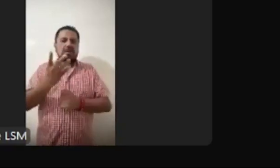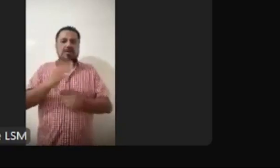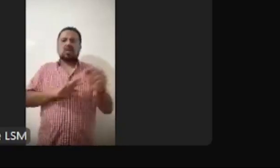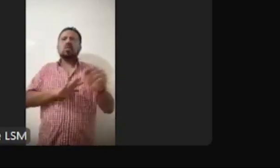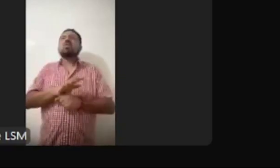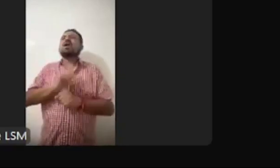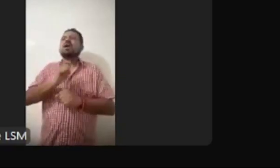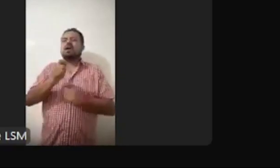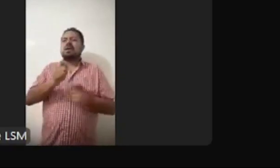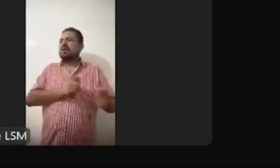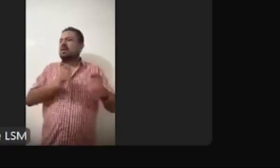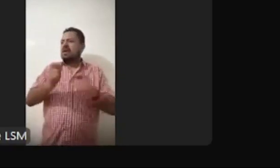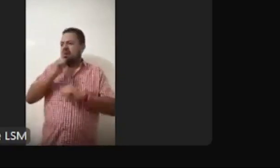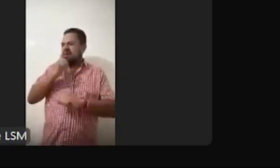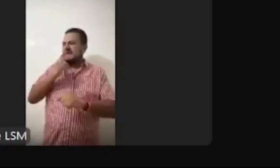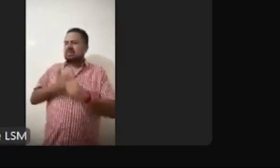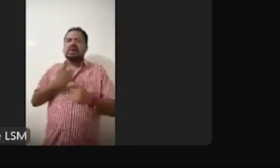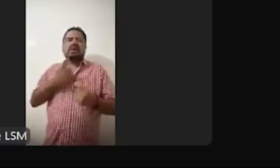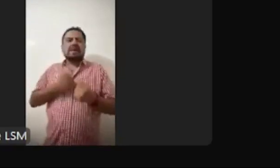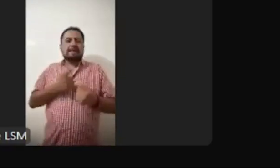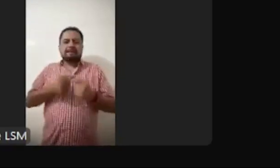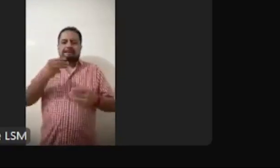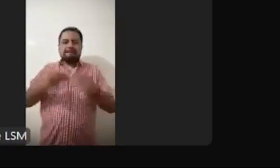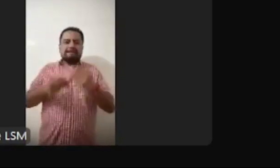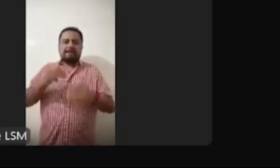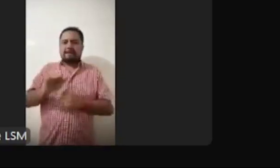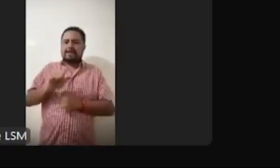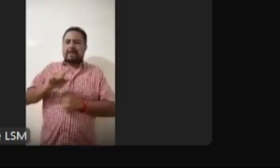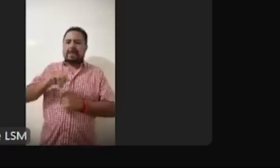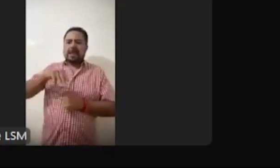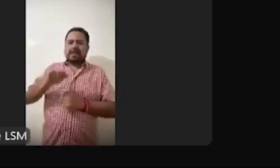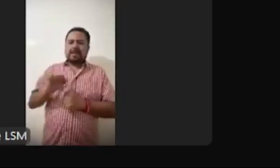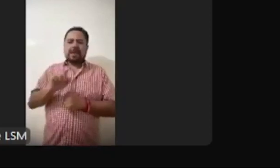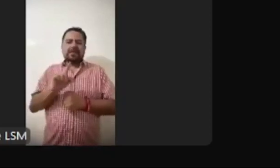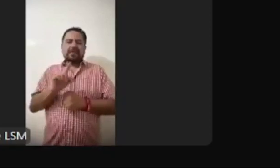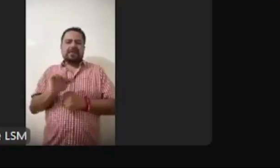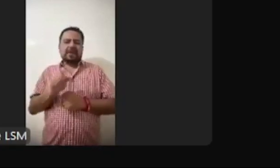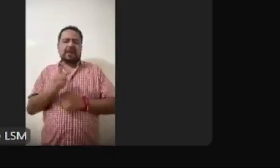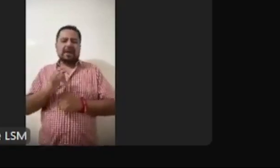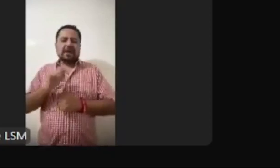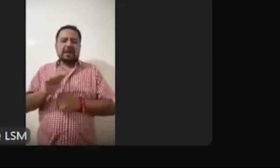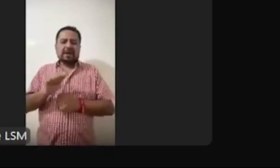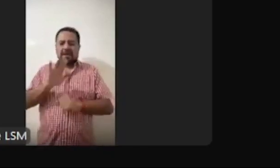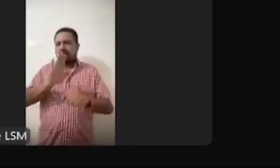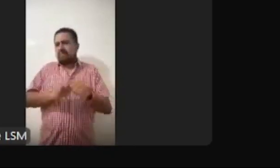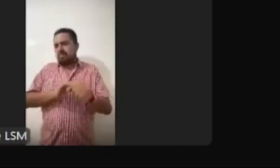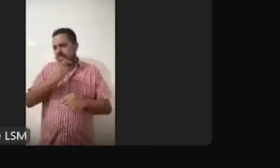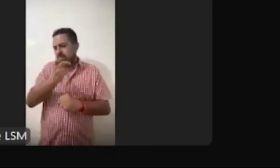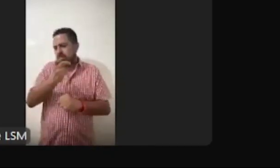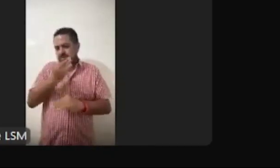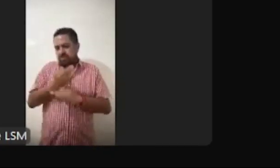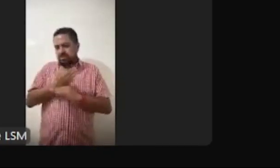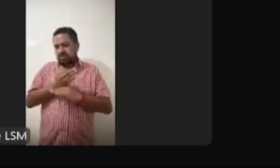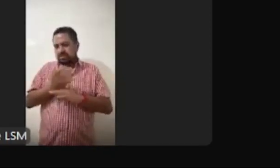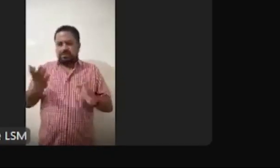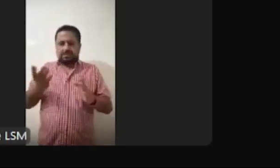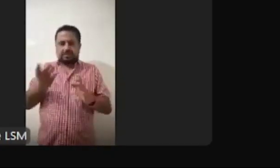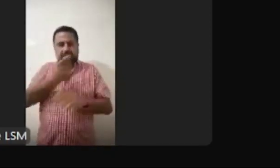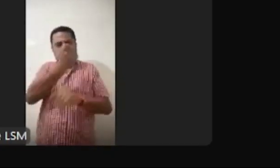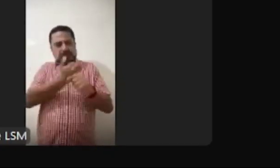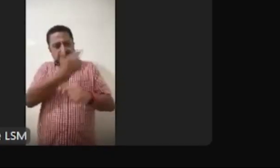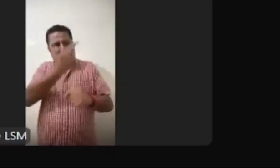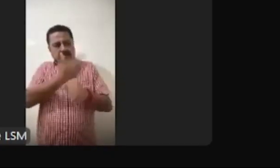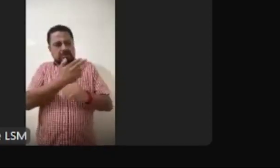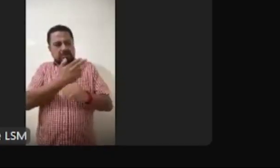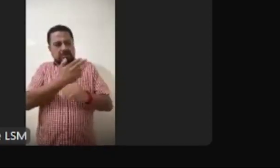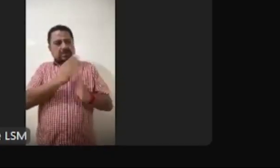el cual fue turnado a la ponencia a cargo de la magistrada Almadelia Eugenio Alcaraz. Por lo tanto, señor